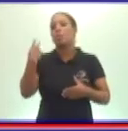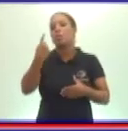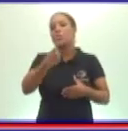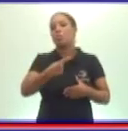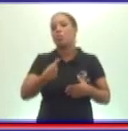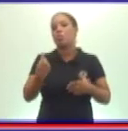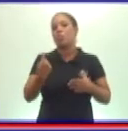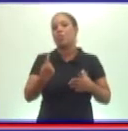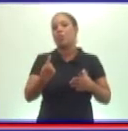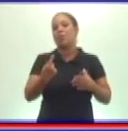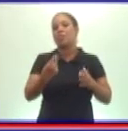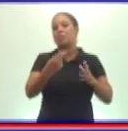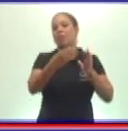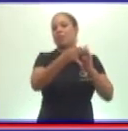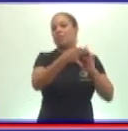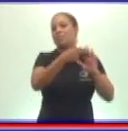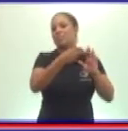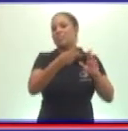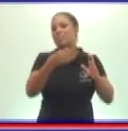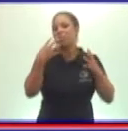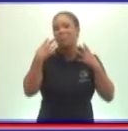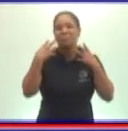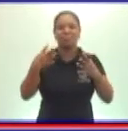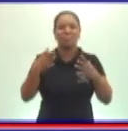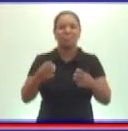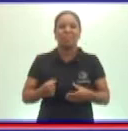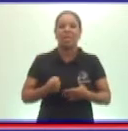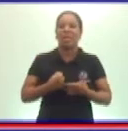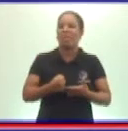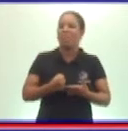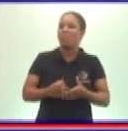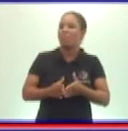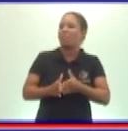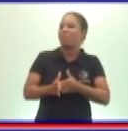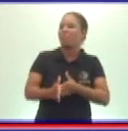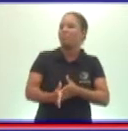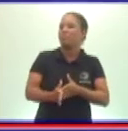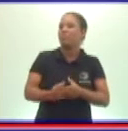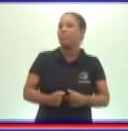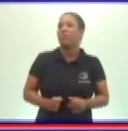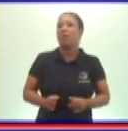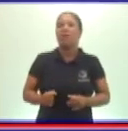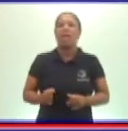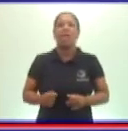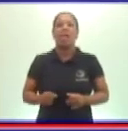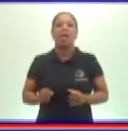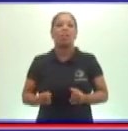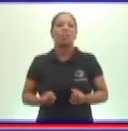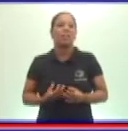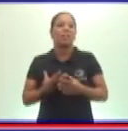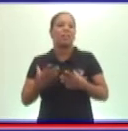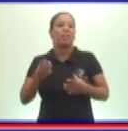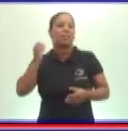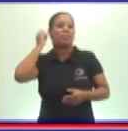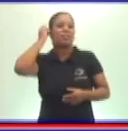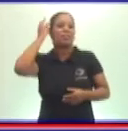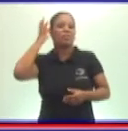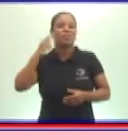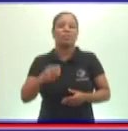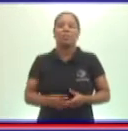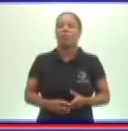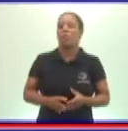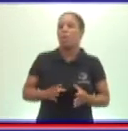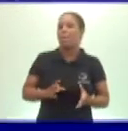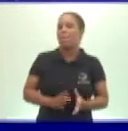términos esenciales contribuye al comportamiento, es decir, a la creación, al desarrollo, al fomento de una